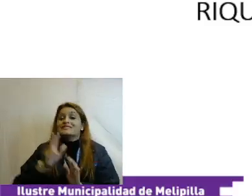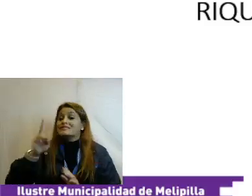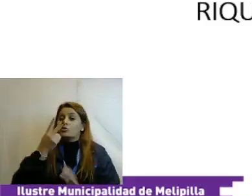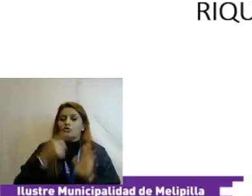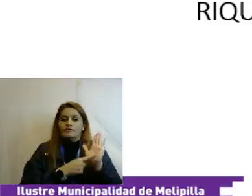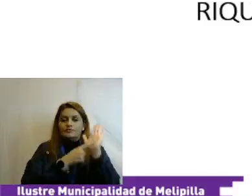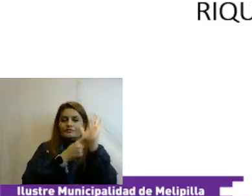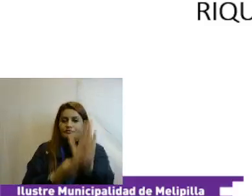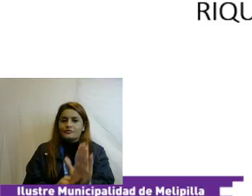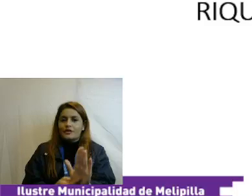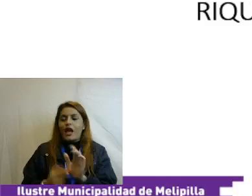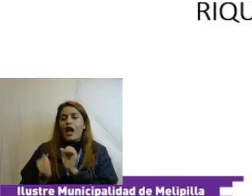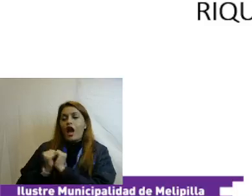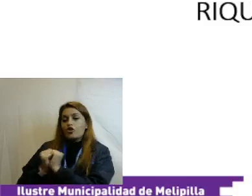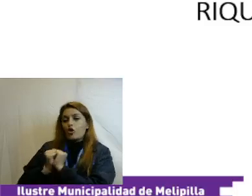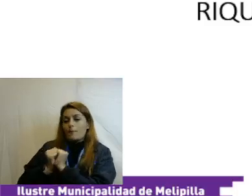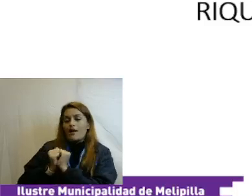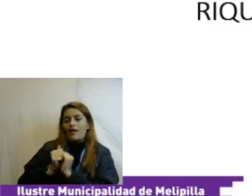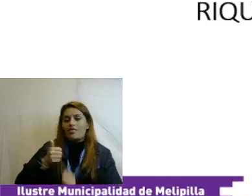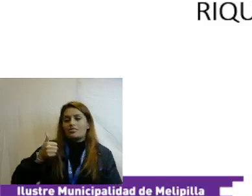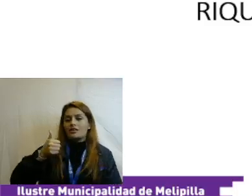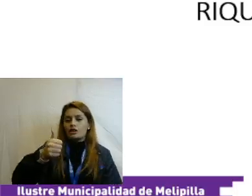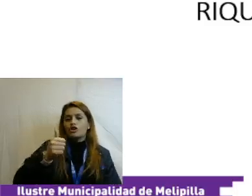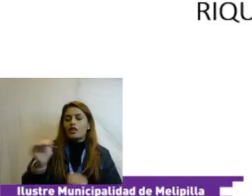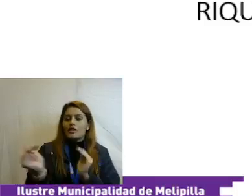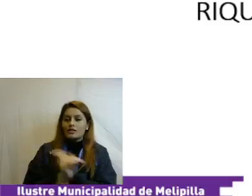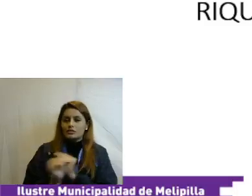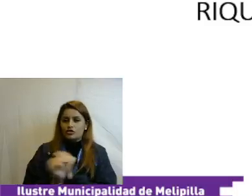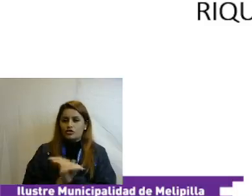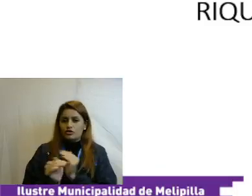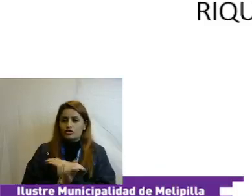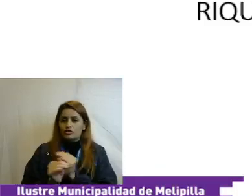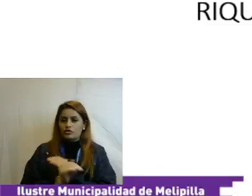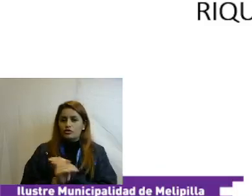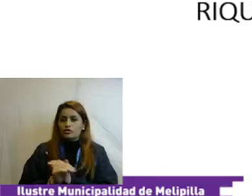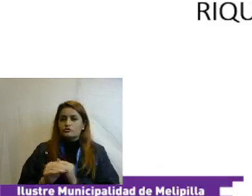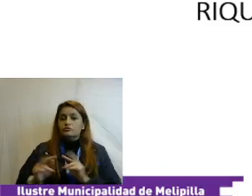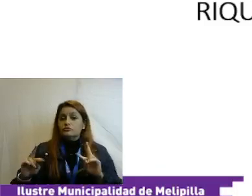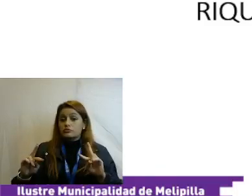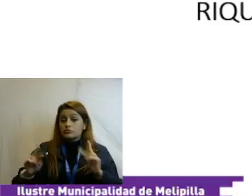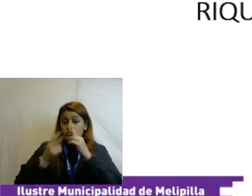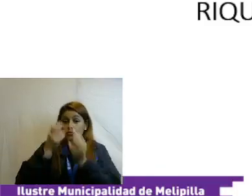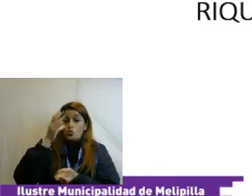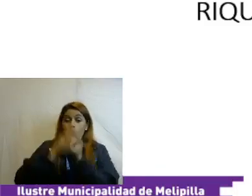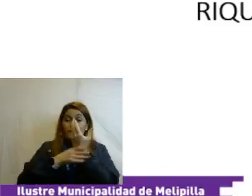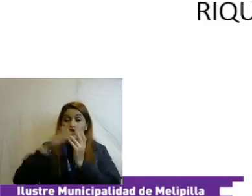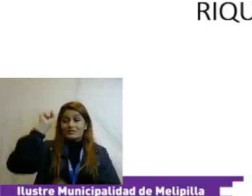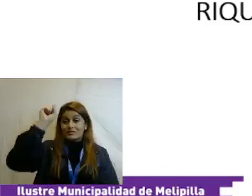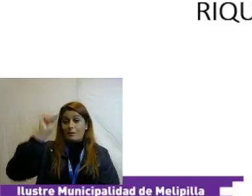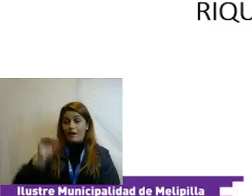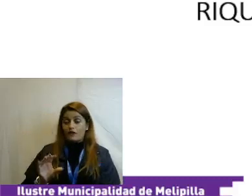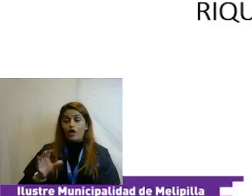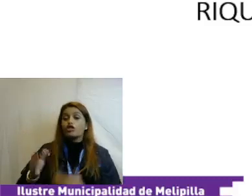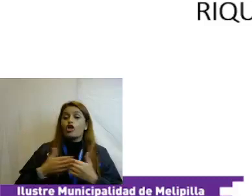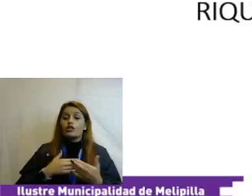acompaña la directora de Tránsito, que corresponde a la construcción de un nuevo semáforo por nuestra comuna en el